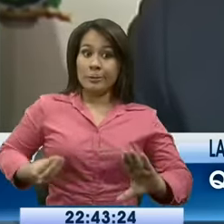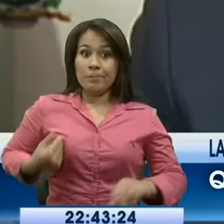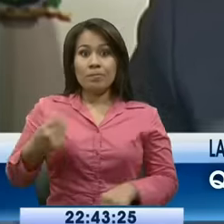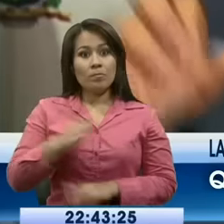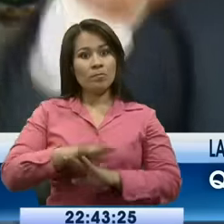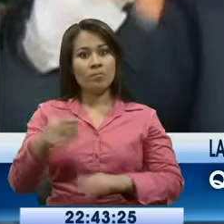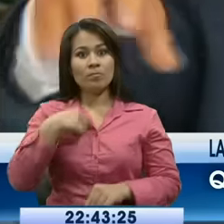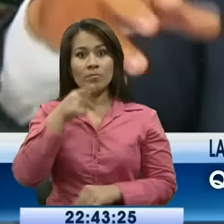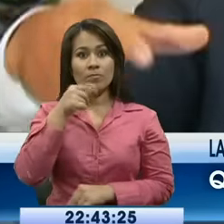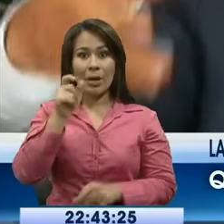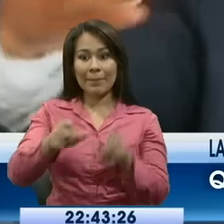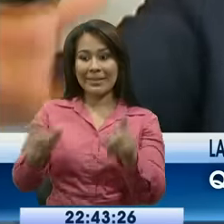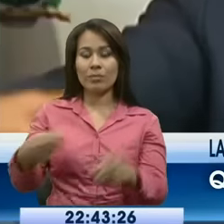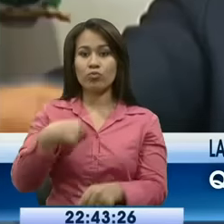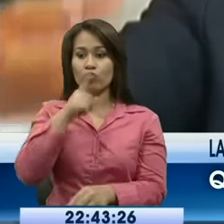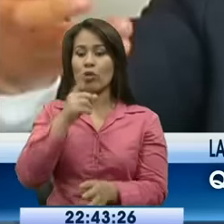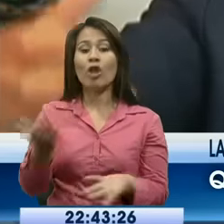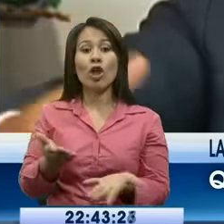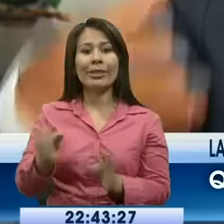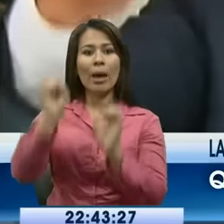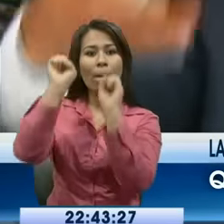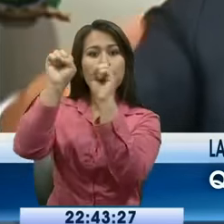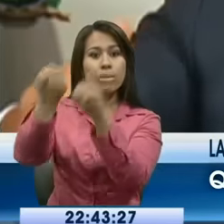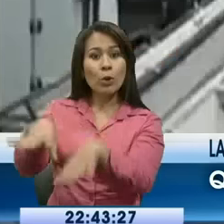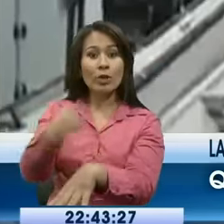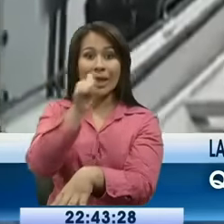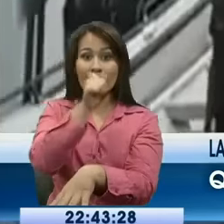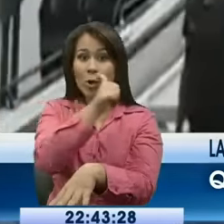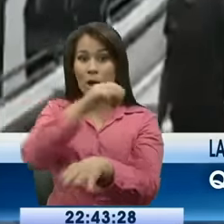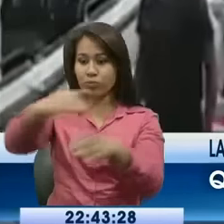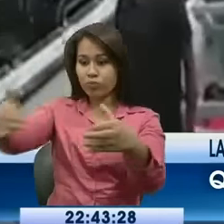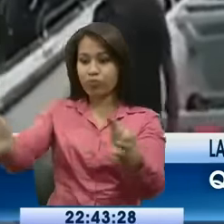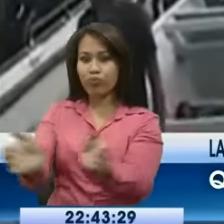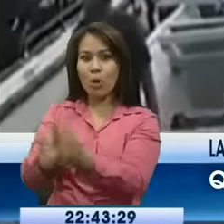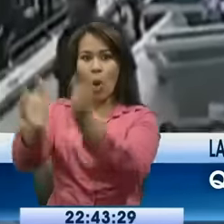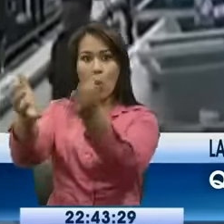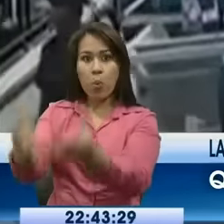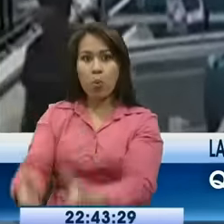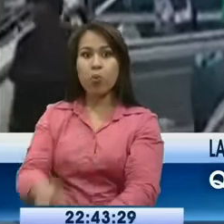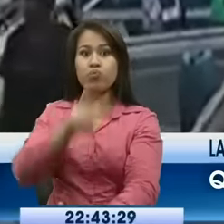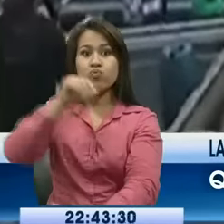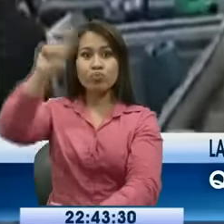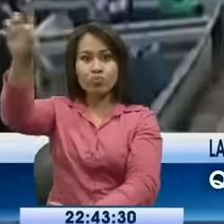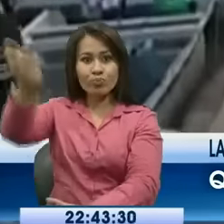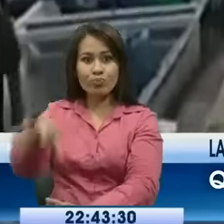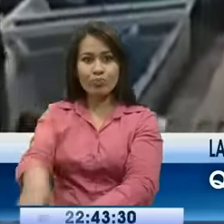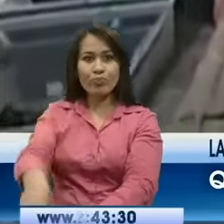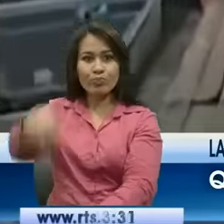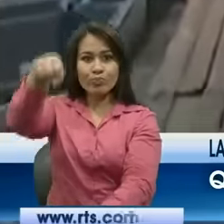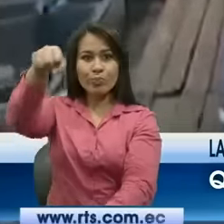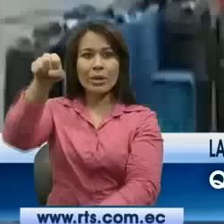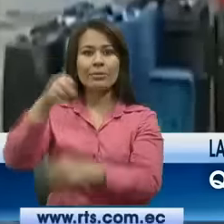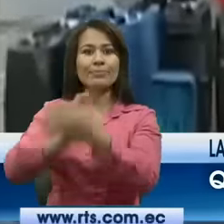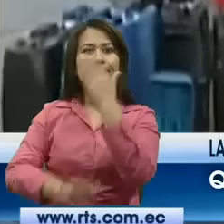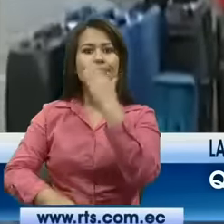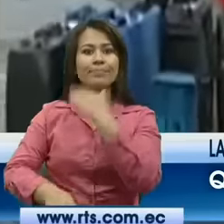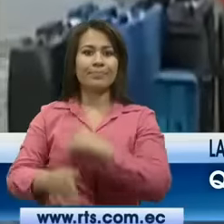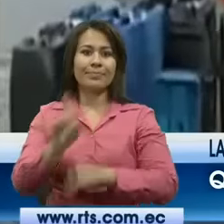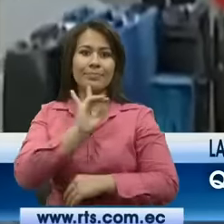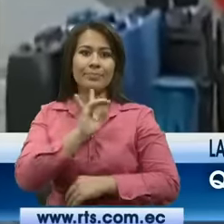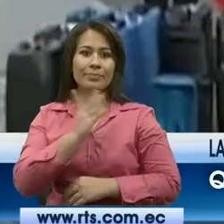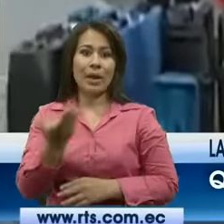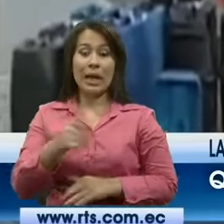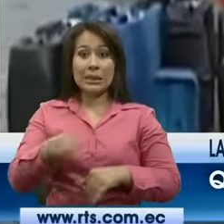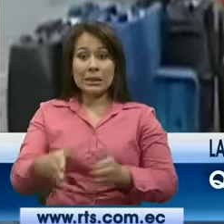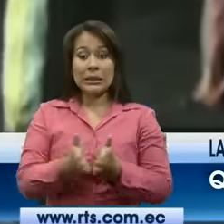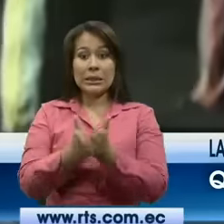también botar las boyas con la droga. De acuerdo con las investigaciones, la organización habría transportado a